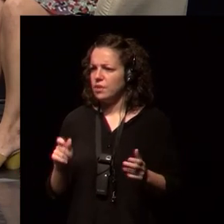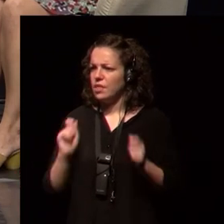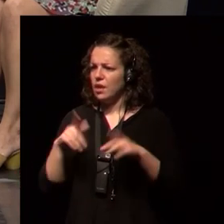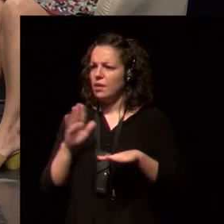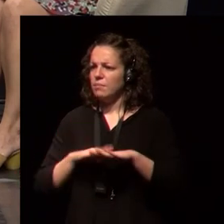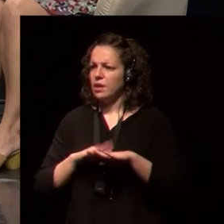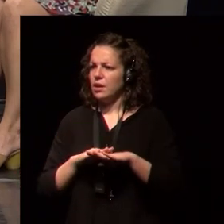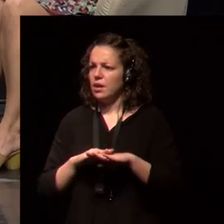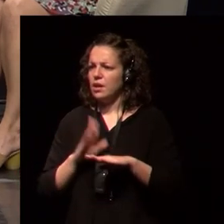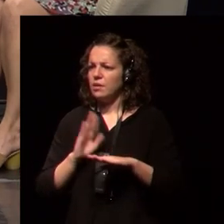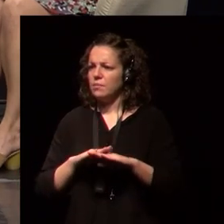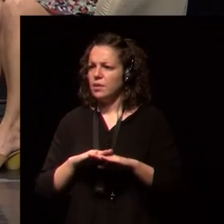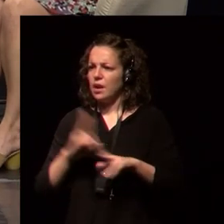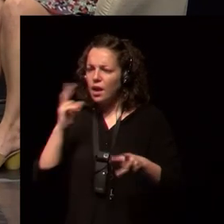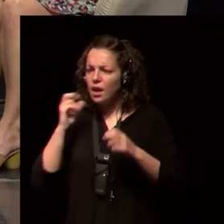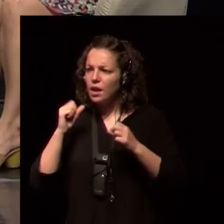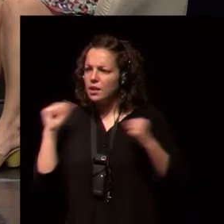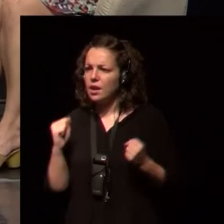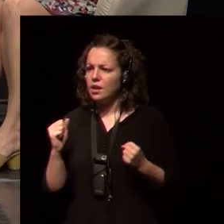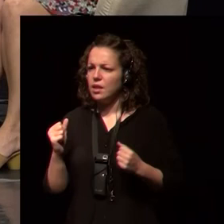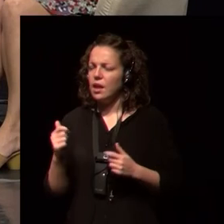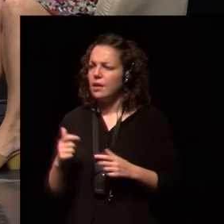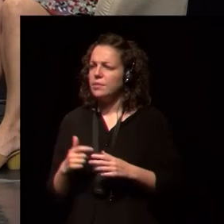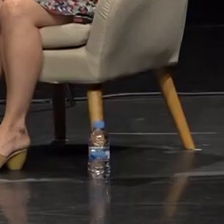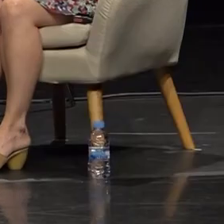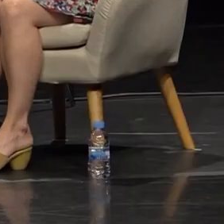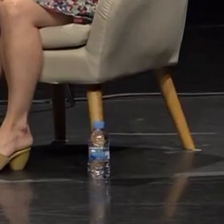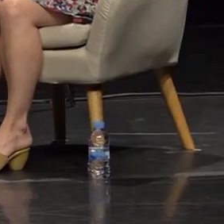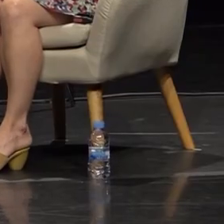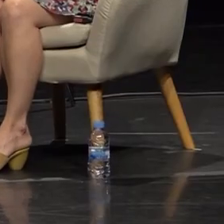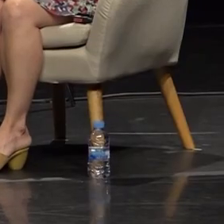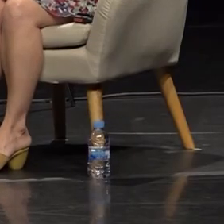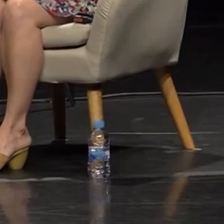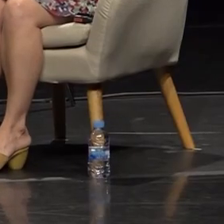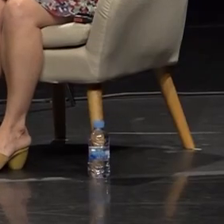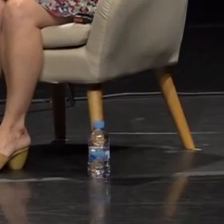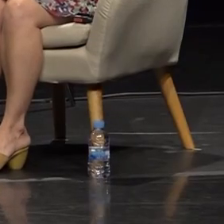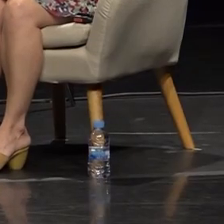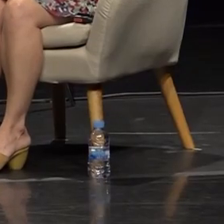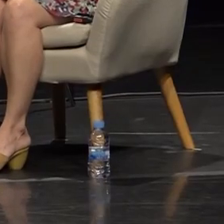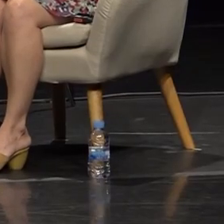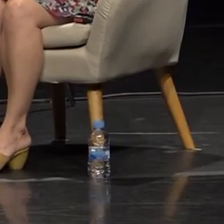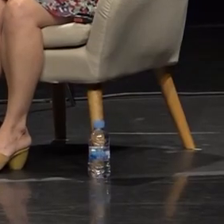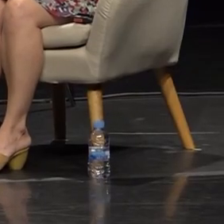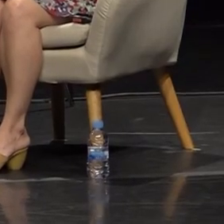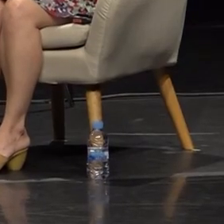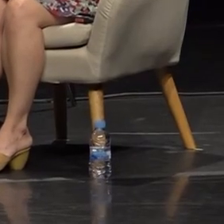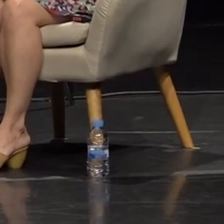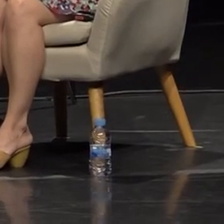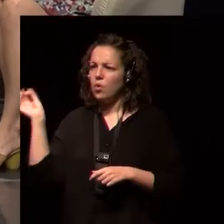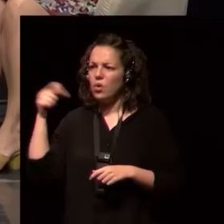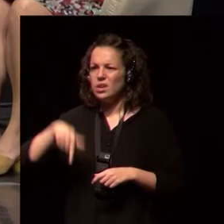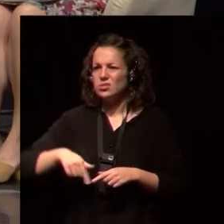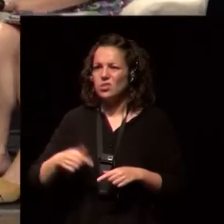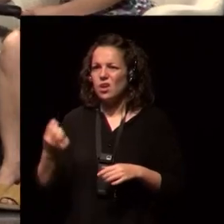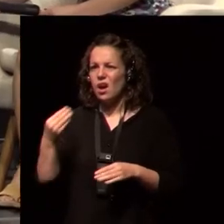asumir todo este flujo energético, vital y humano, o realmente lo que estamos haciéndonos